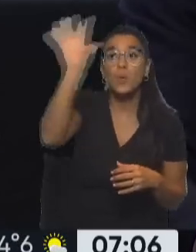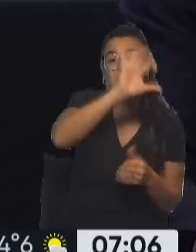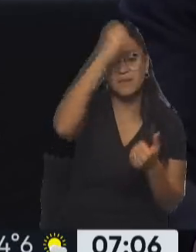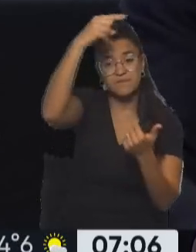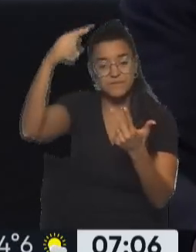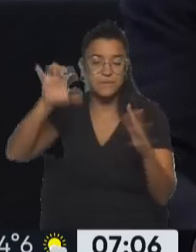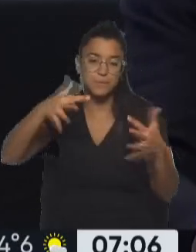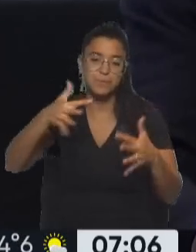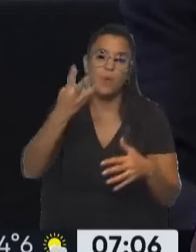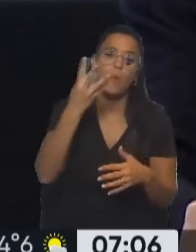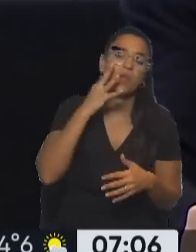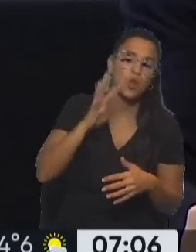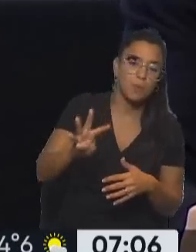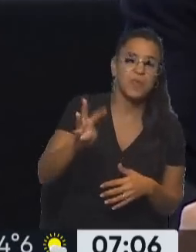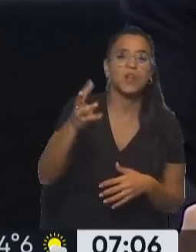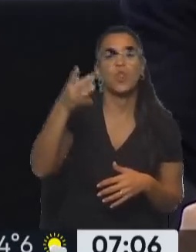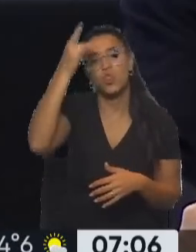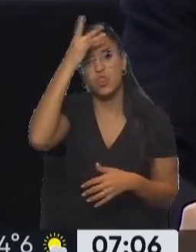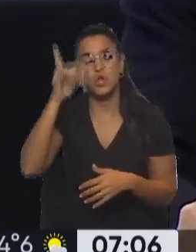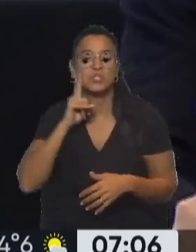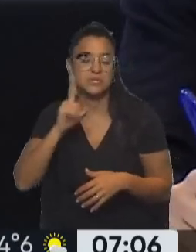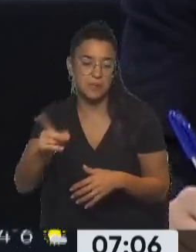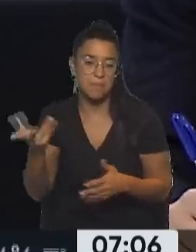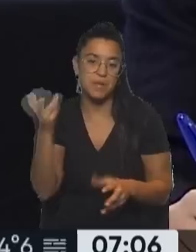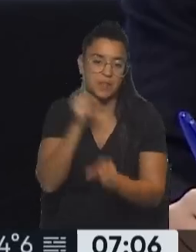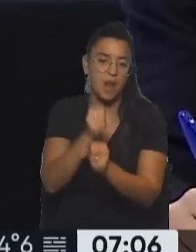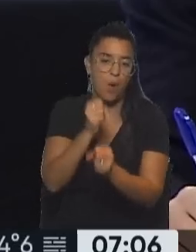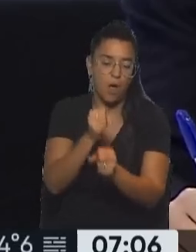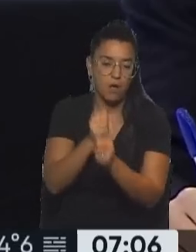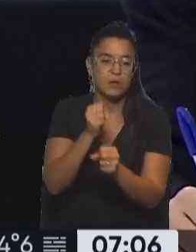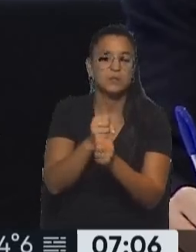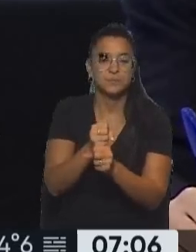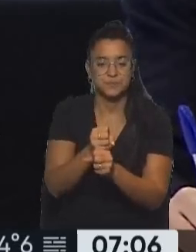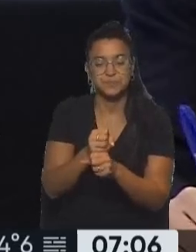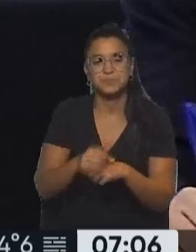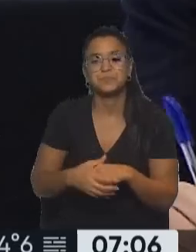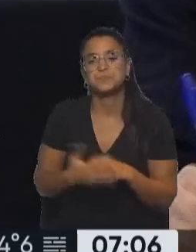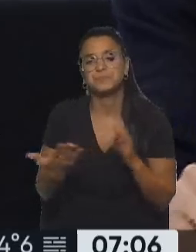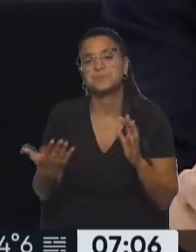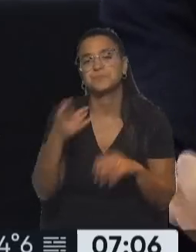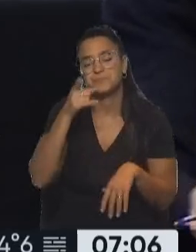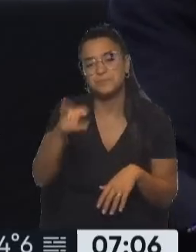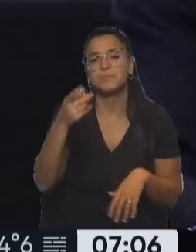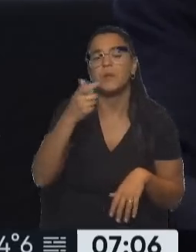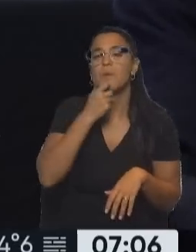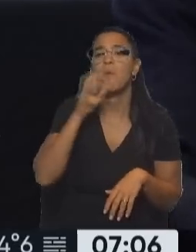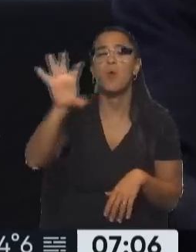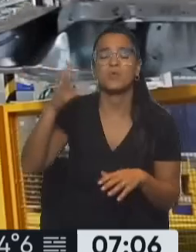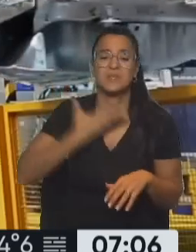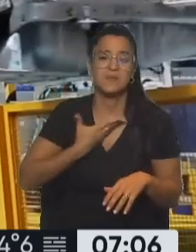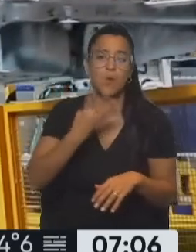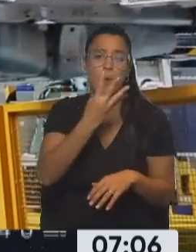tenés entre 4.000 y 12.000 trabajadores afectados. Bueno, en la provincia de Santa Fe, por ejemplo,